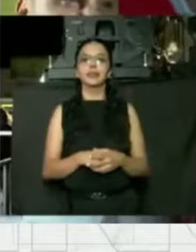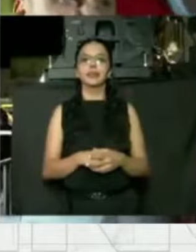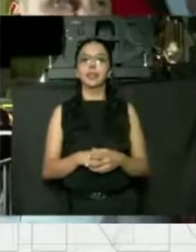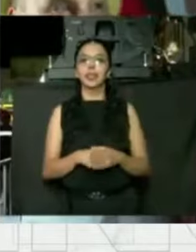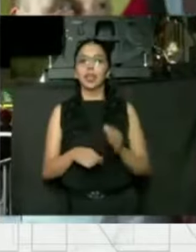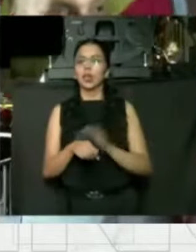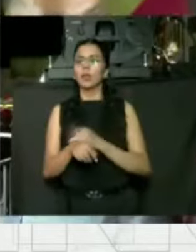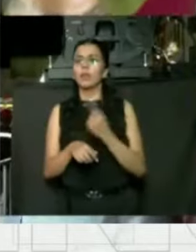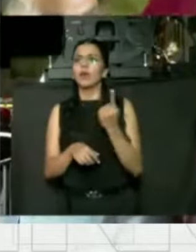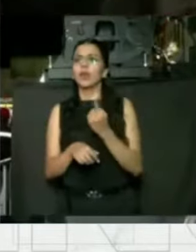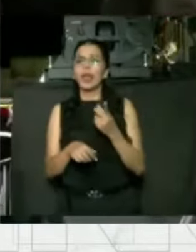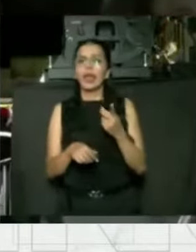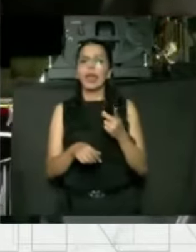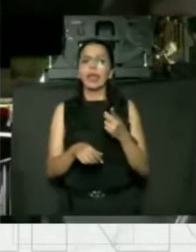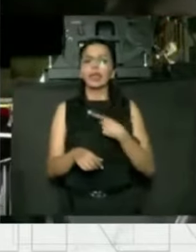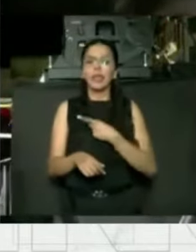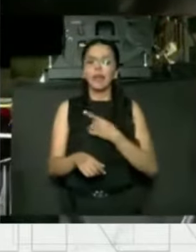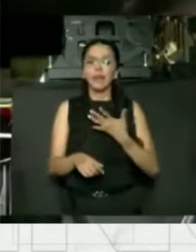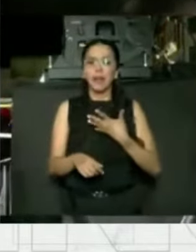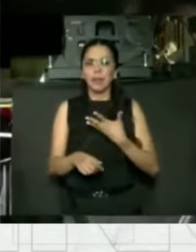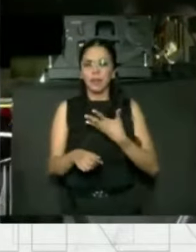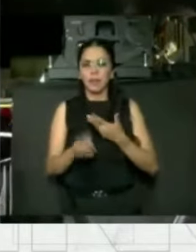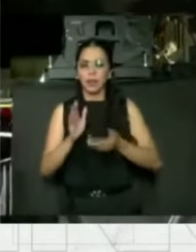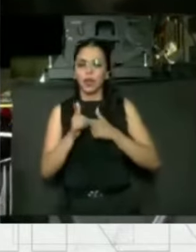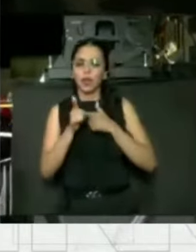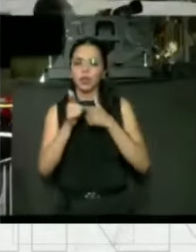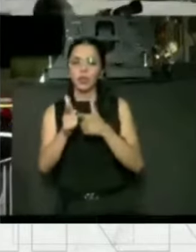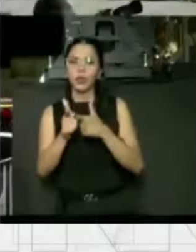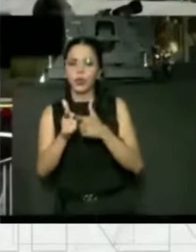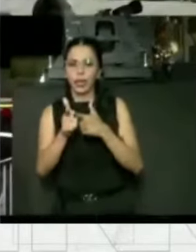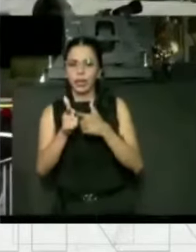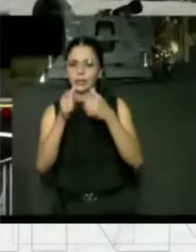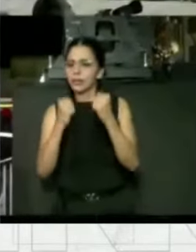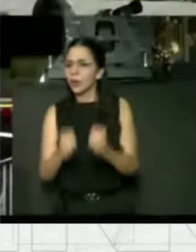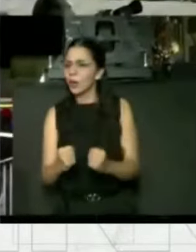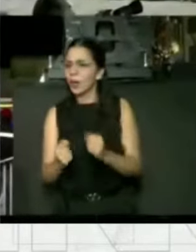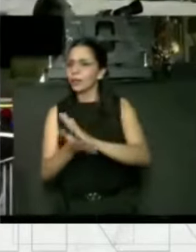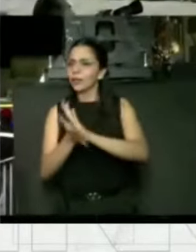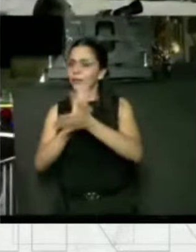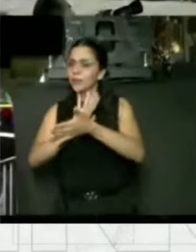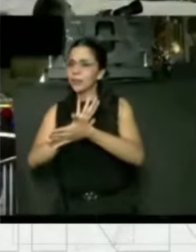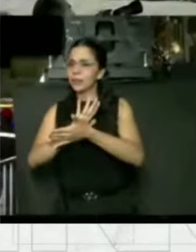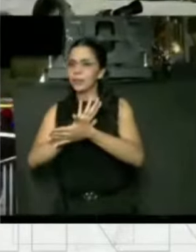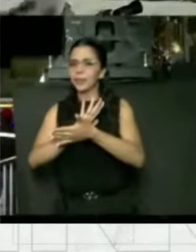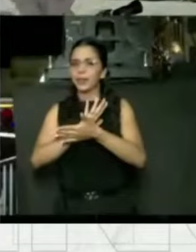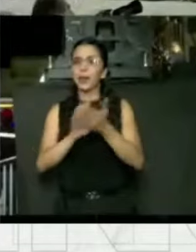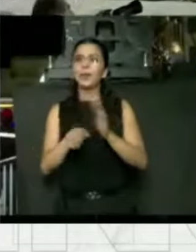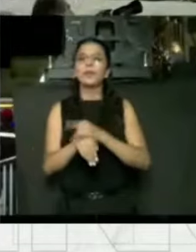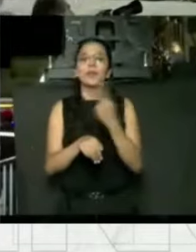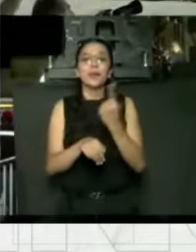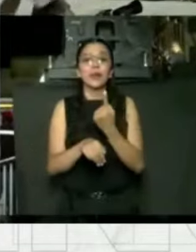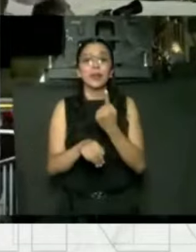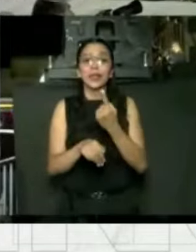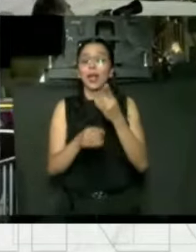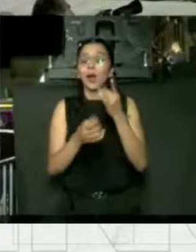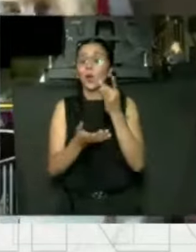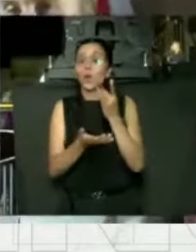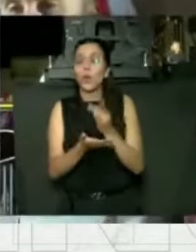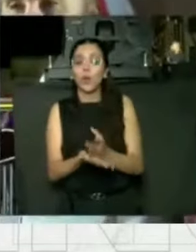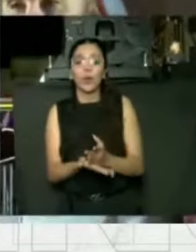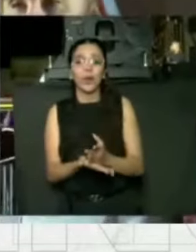¿Por qué debe haber continuidad y consolidación de la transformación? Porque somos los